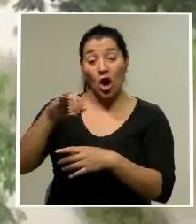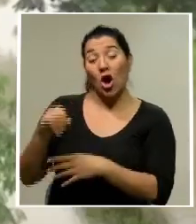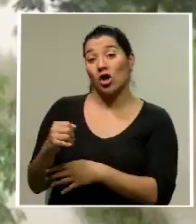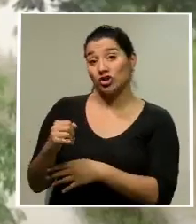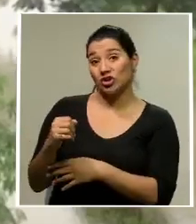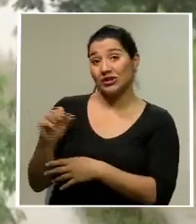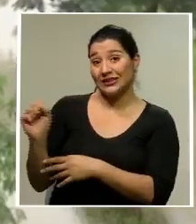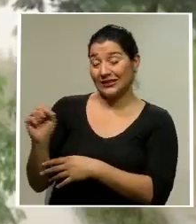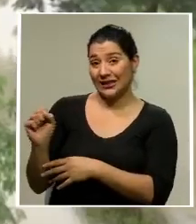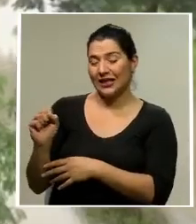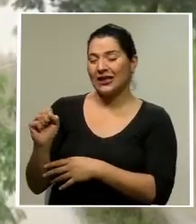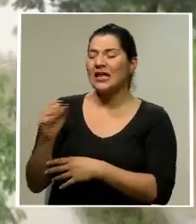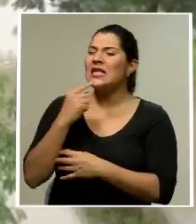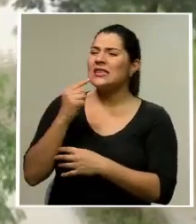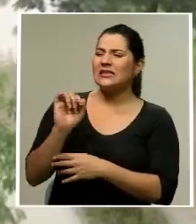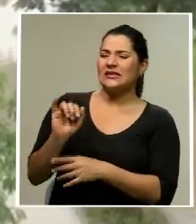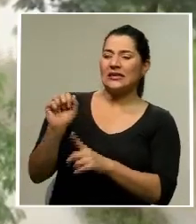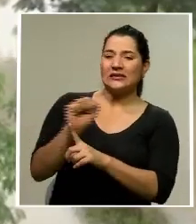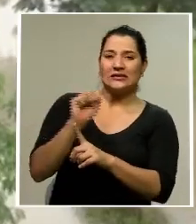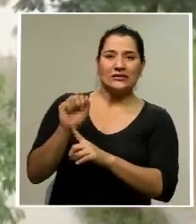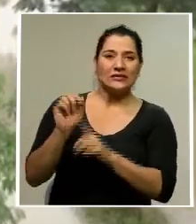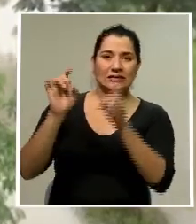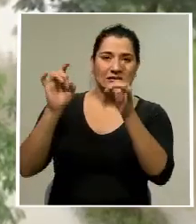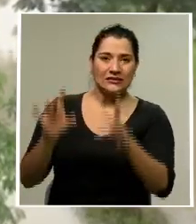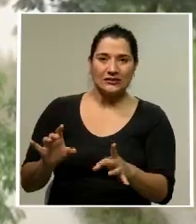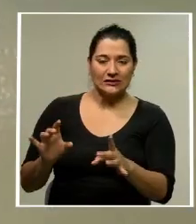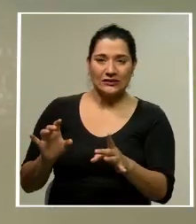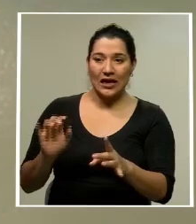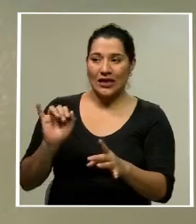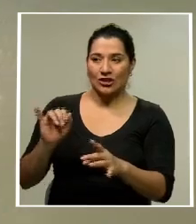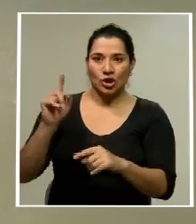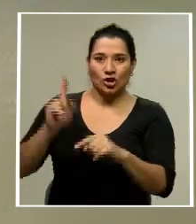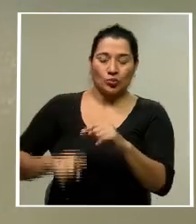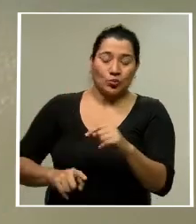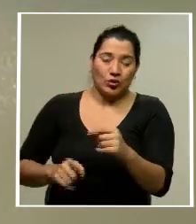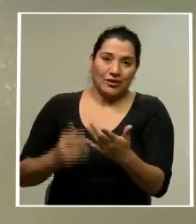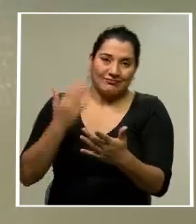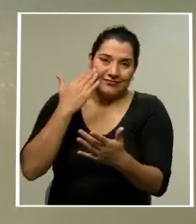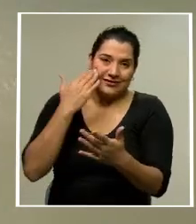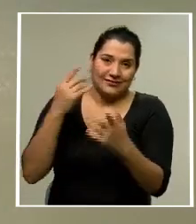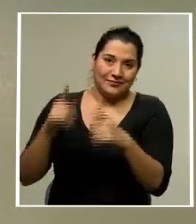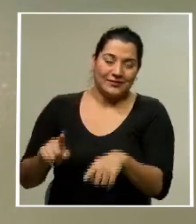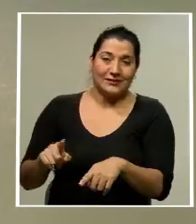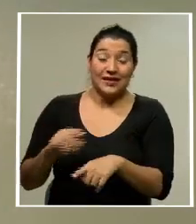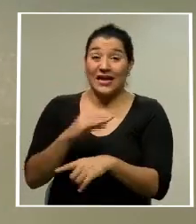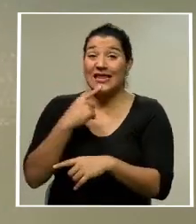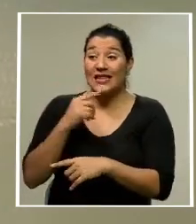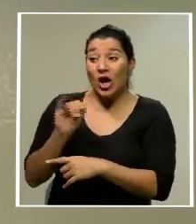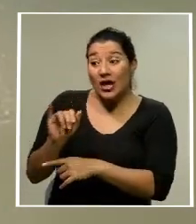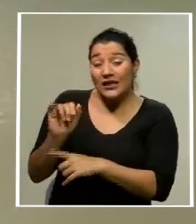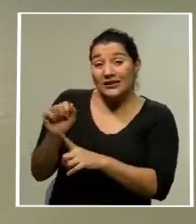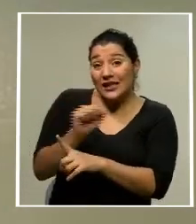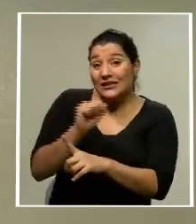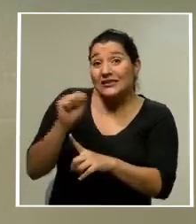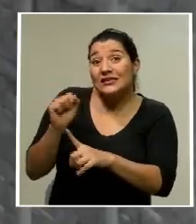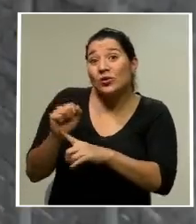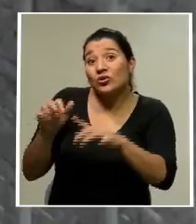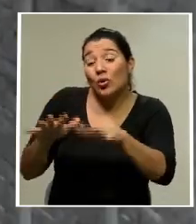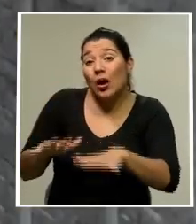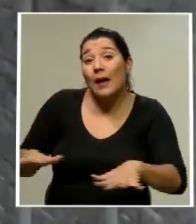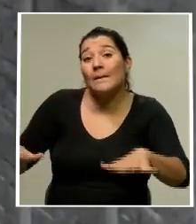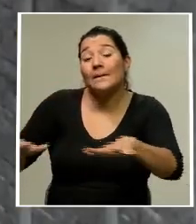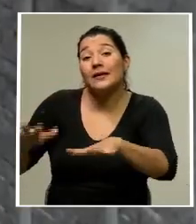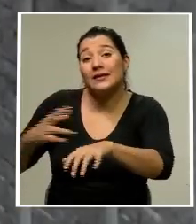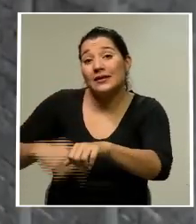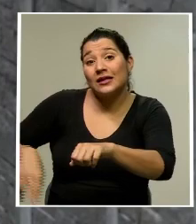Seehofer, calificó lo ocurrido de una tragedia que no se podía prever y atribuyó este tipo de fenómenos meteorológicos